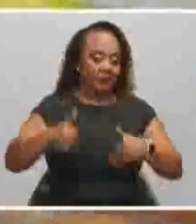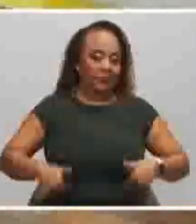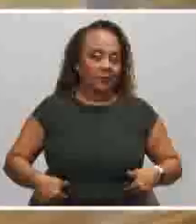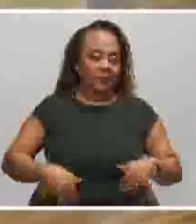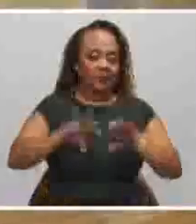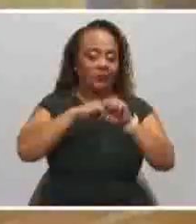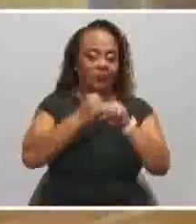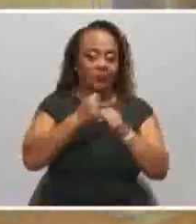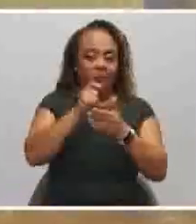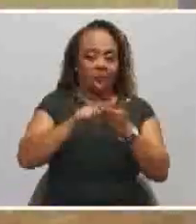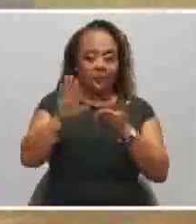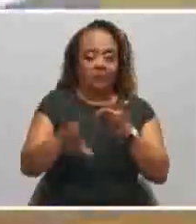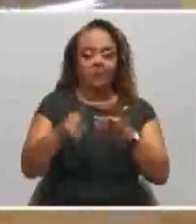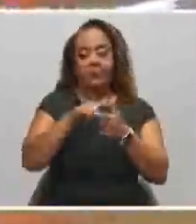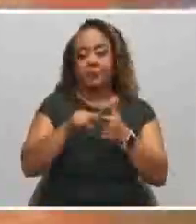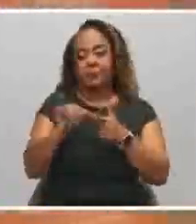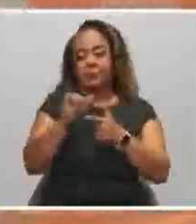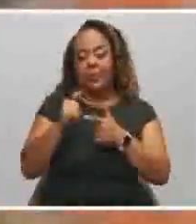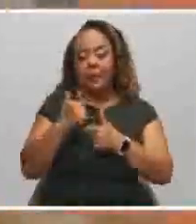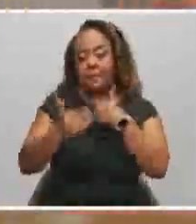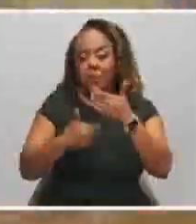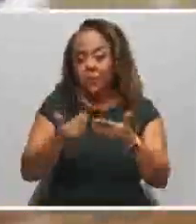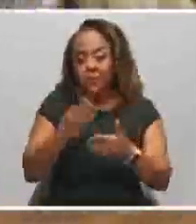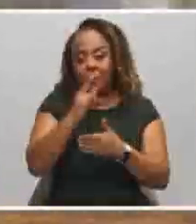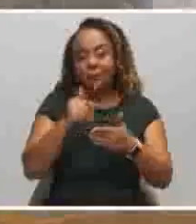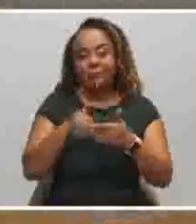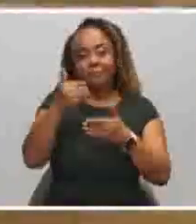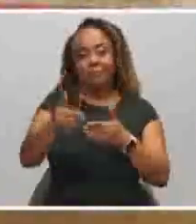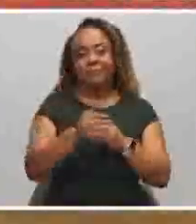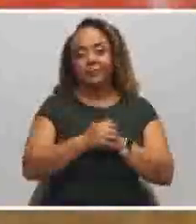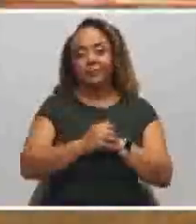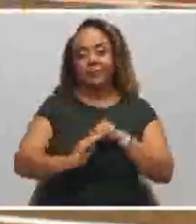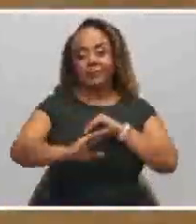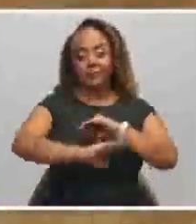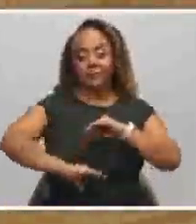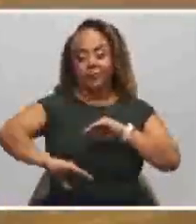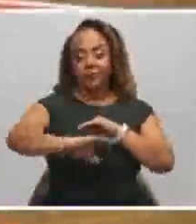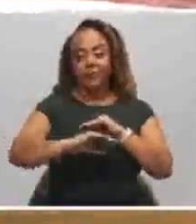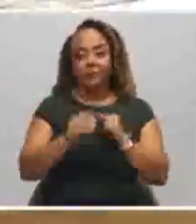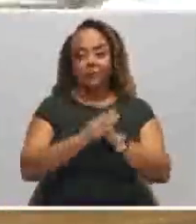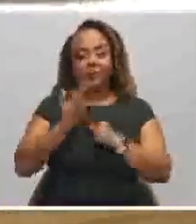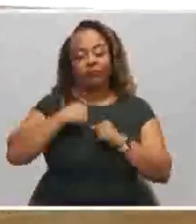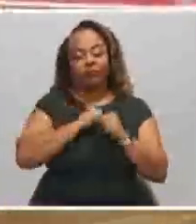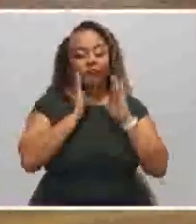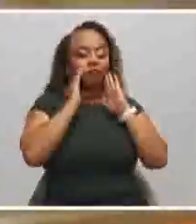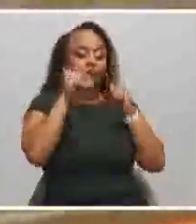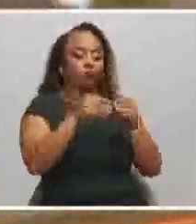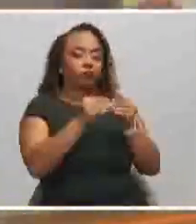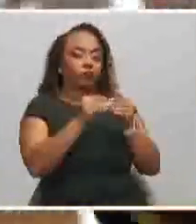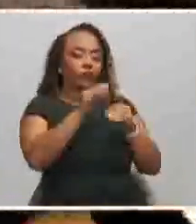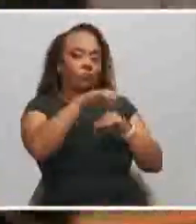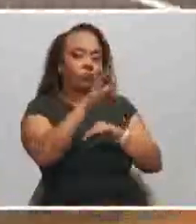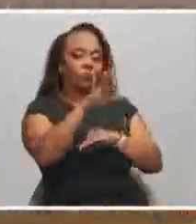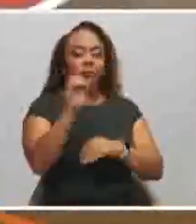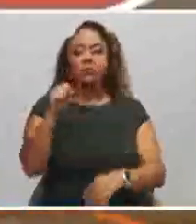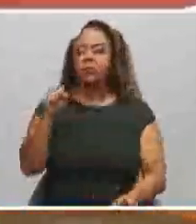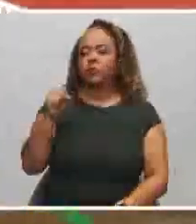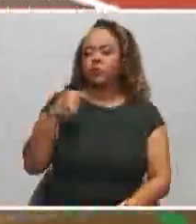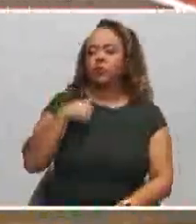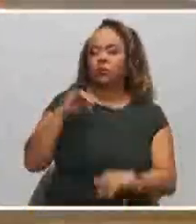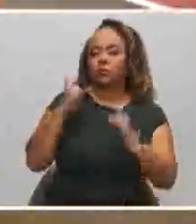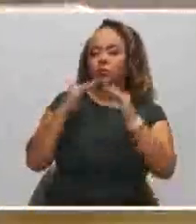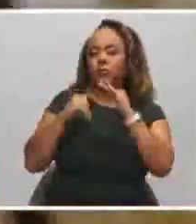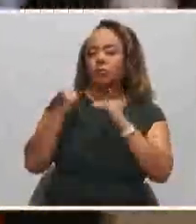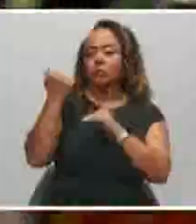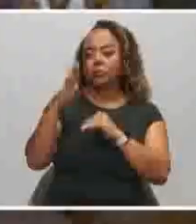escuela, entonces fue como un proceso y después de ahí, básicamente, nos inclinamos más por el básquet. Sí, yo jugué en la selección